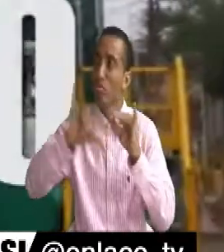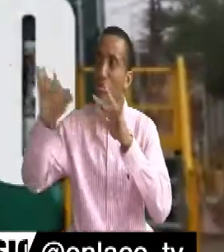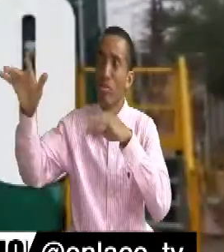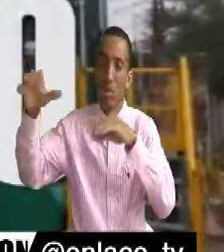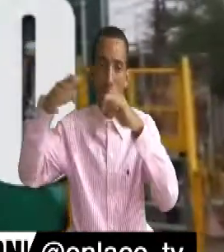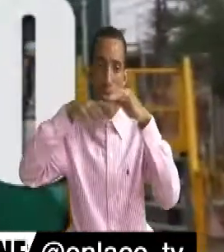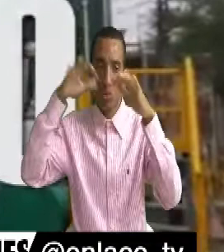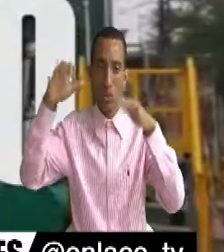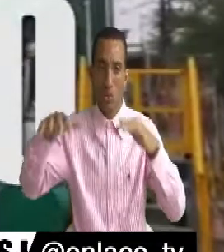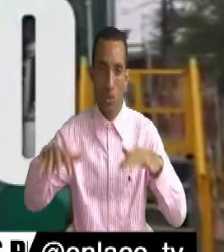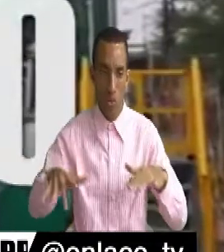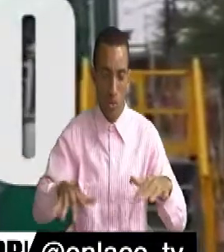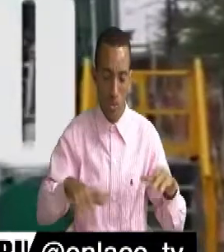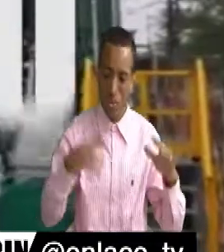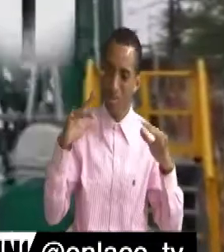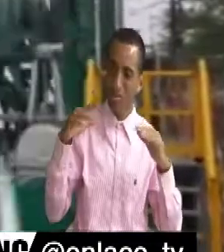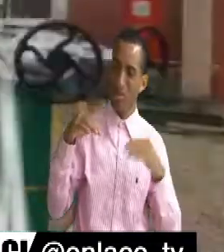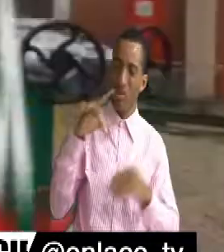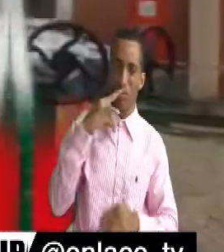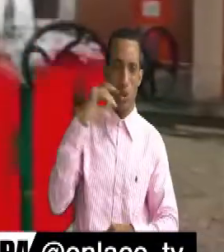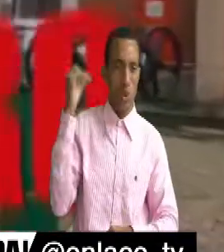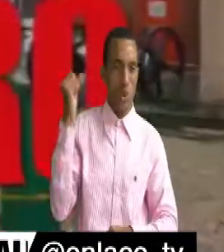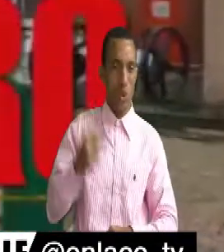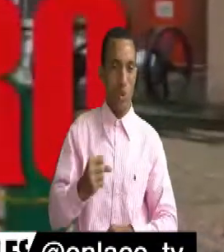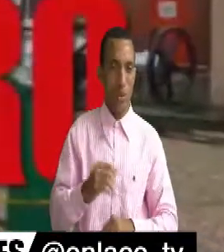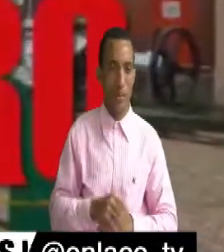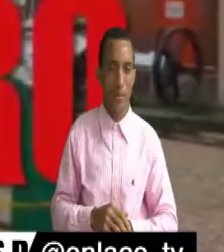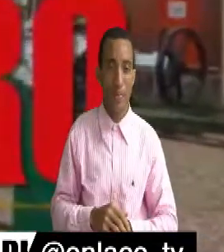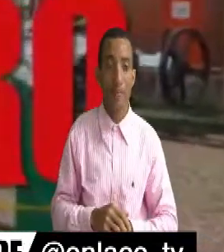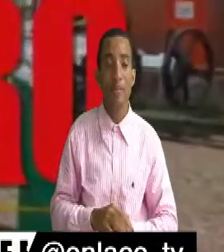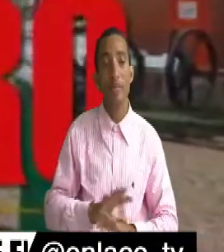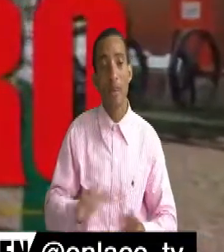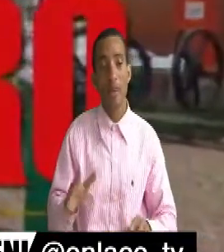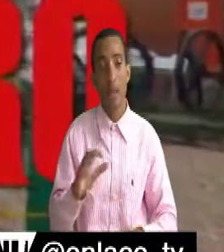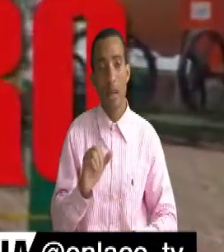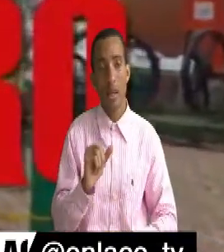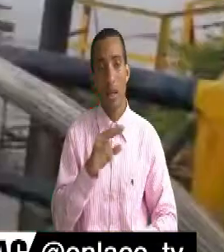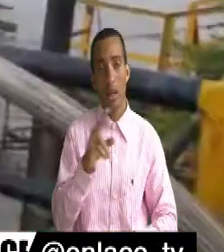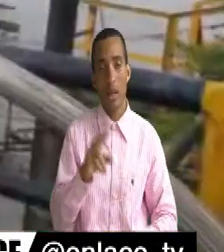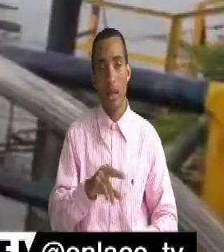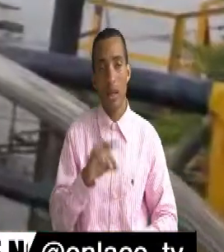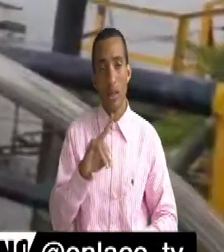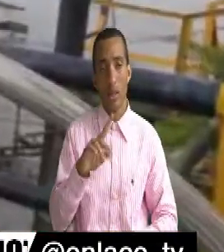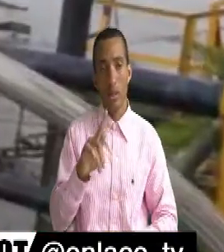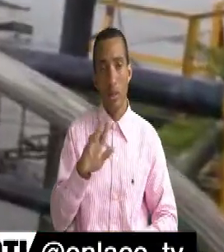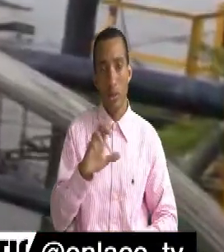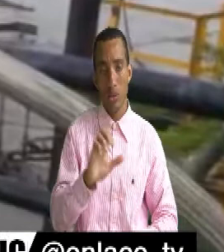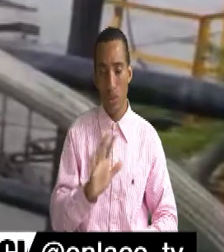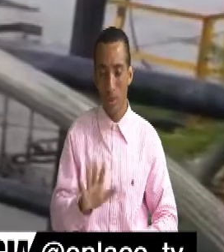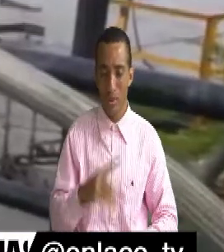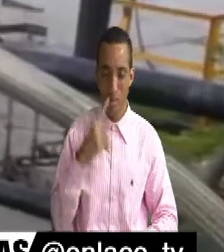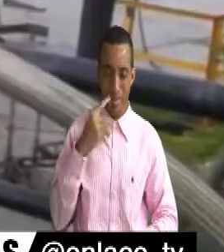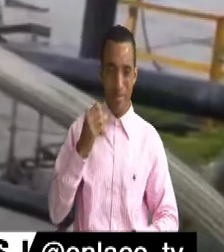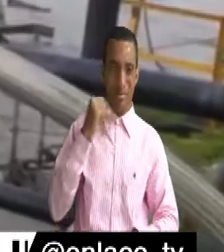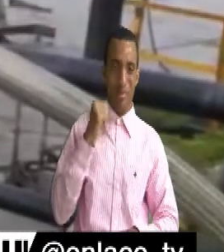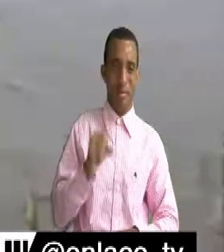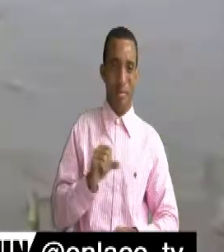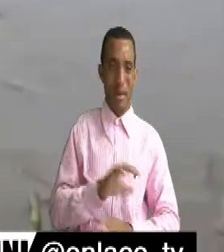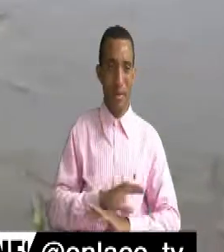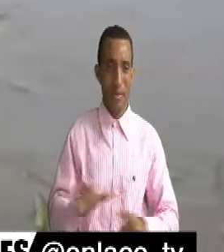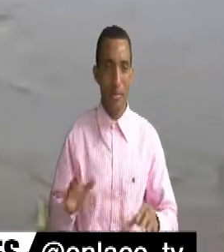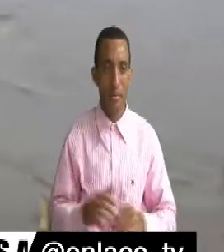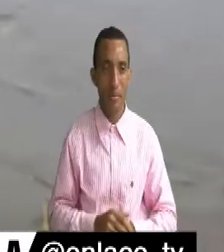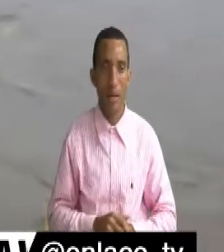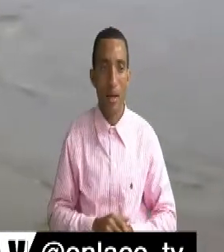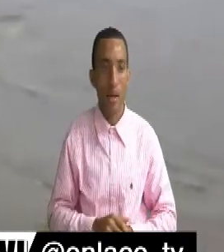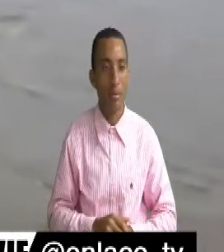sus operarios la han rebautizado como la planta de sufro. Solo han medio servido luego de reciclar partes de una vieja unidad y el ahorro de mantenimiento la tiene casi